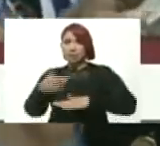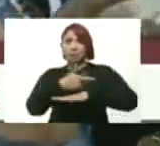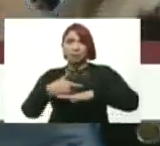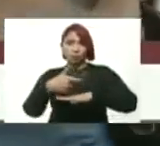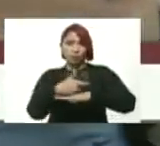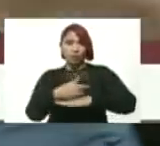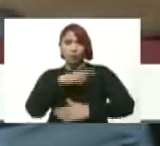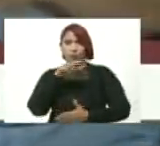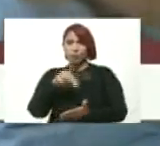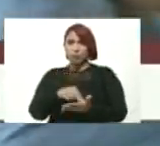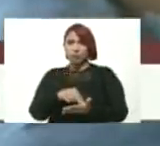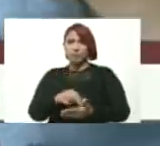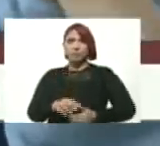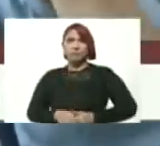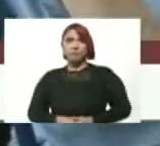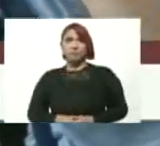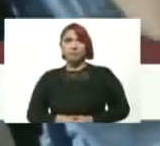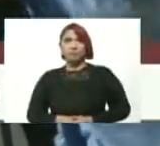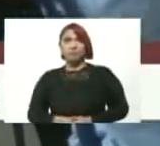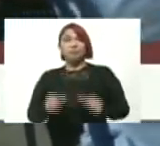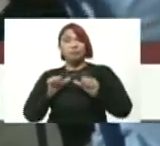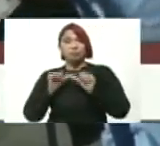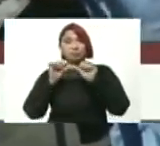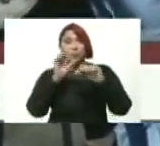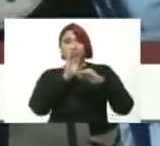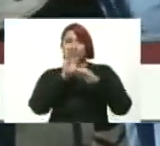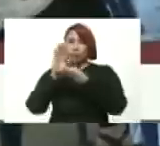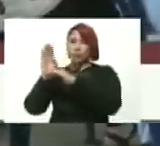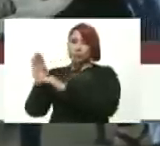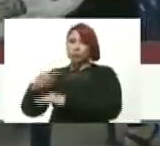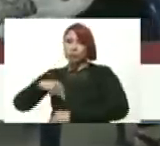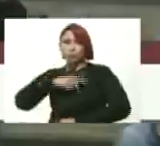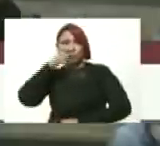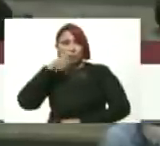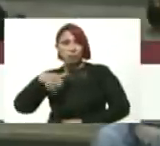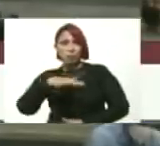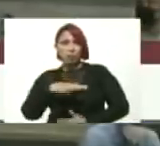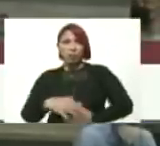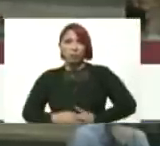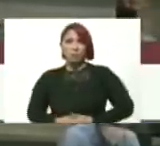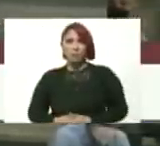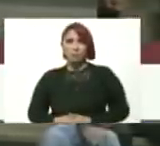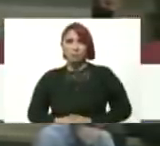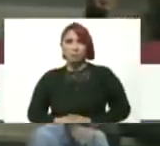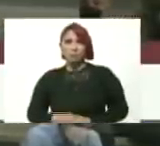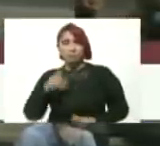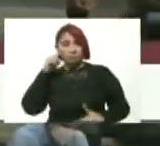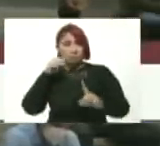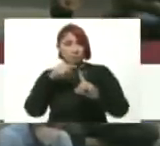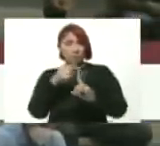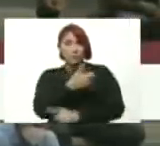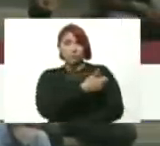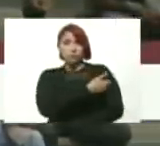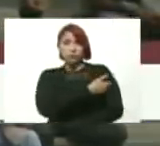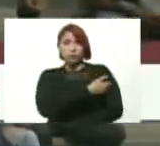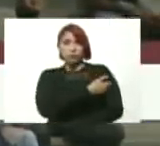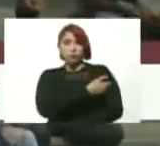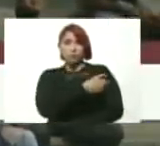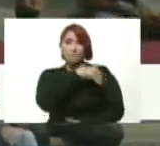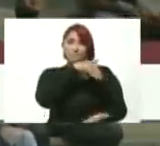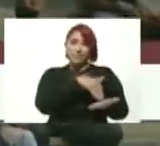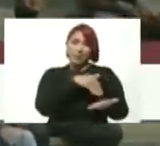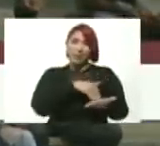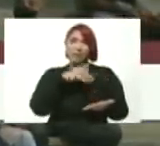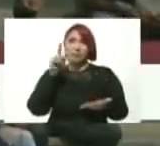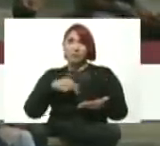acá para seguir porque vamos a seguir protegiendo a nuestro pueblo hasta llegar a la meta de vacunación tanto en miranda como